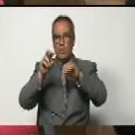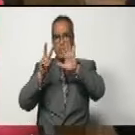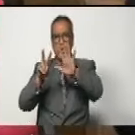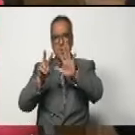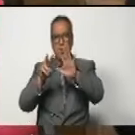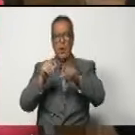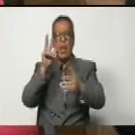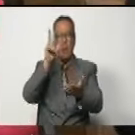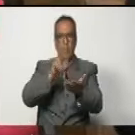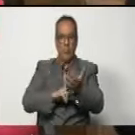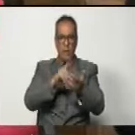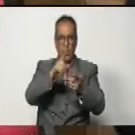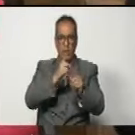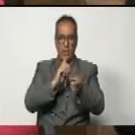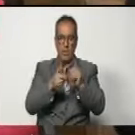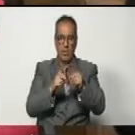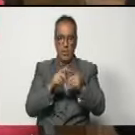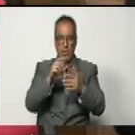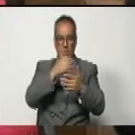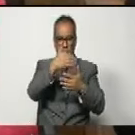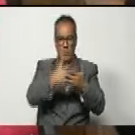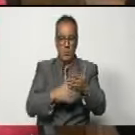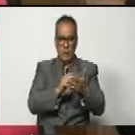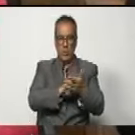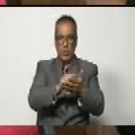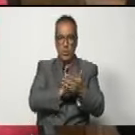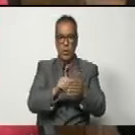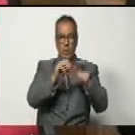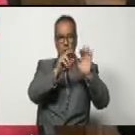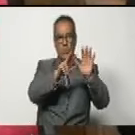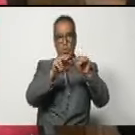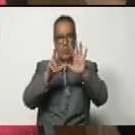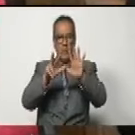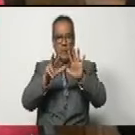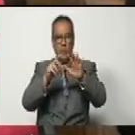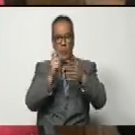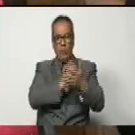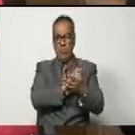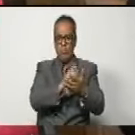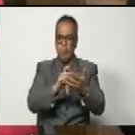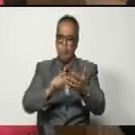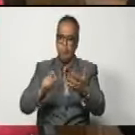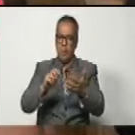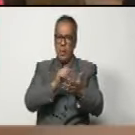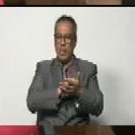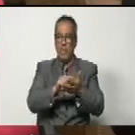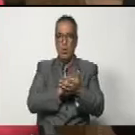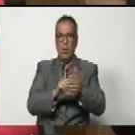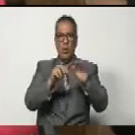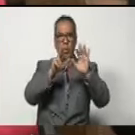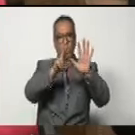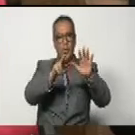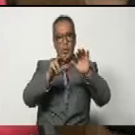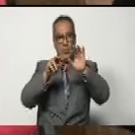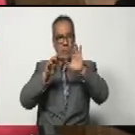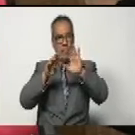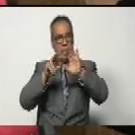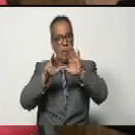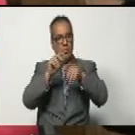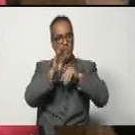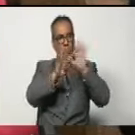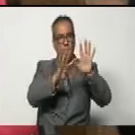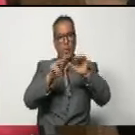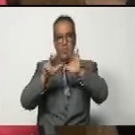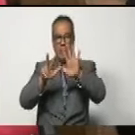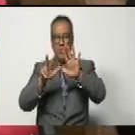séptimo. Se sugiere aprobar con modificación el contenido del artículo 98, el cual queda redactado en los siguientes términos. Artículo 98.